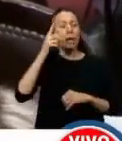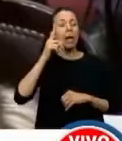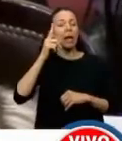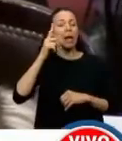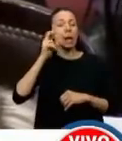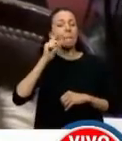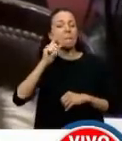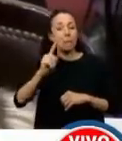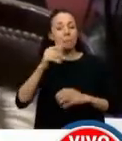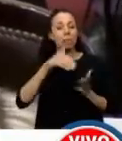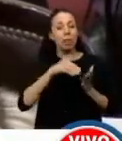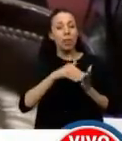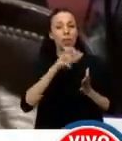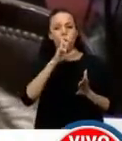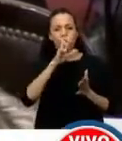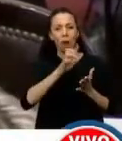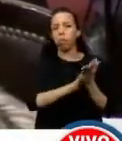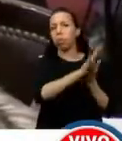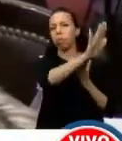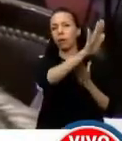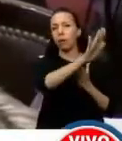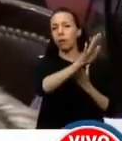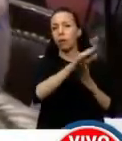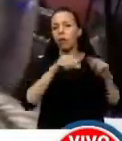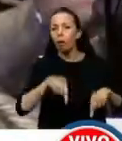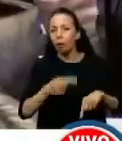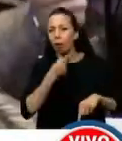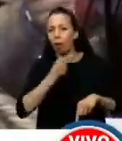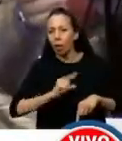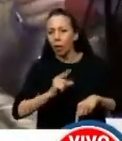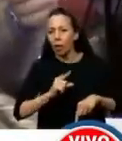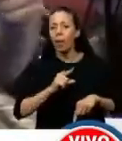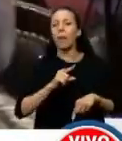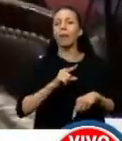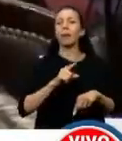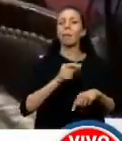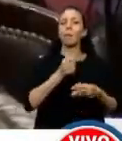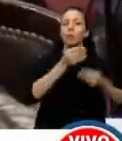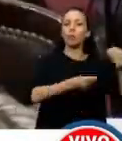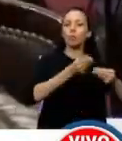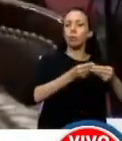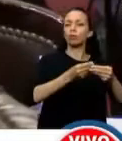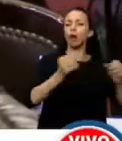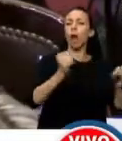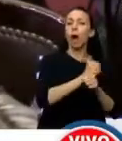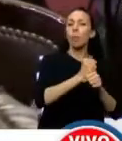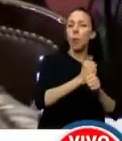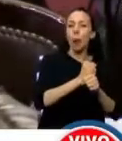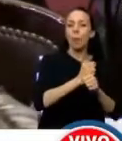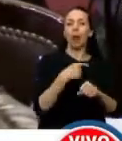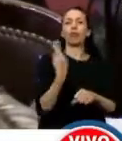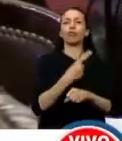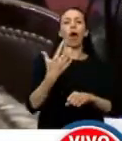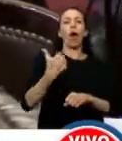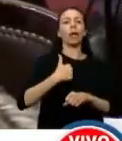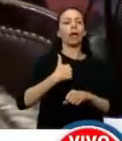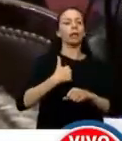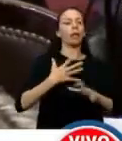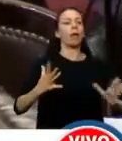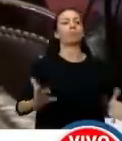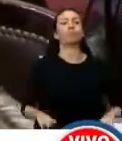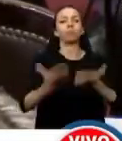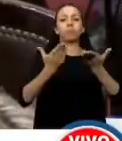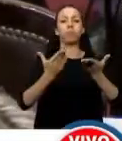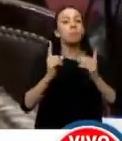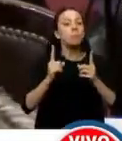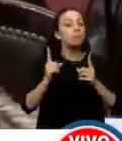¿Qué lectura hacen de lo ocurrido y los mensajes al respecto? Perdón, repetime que te escuché mal. Uno de los debates más fuertes ahora